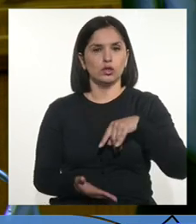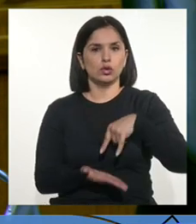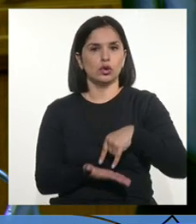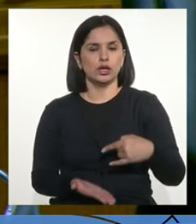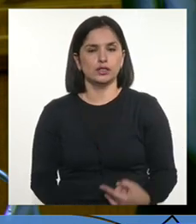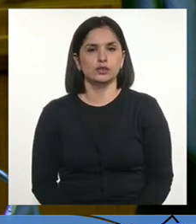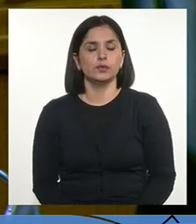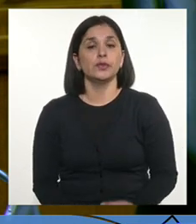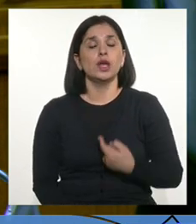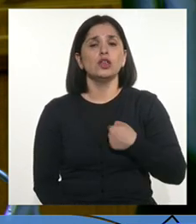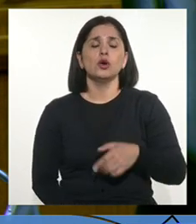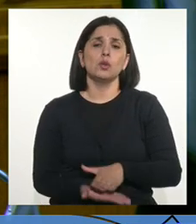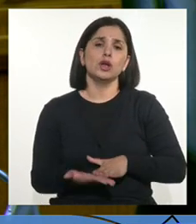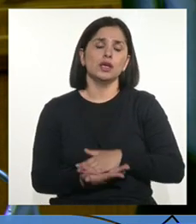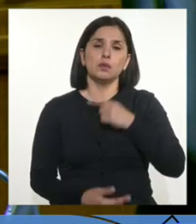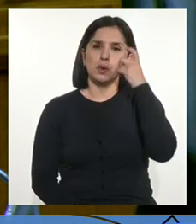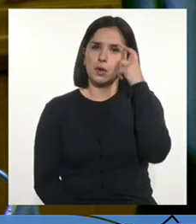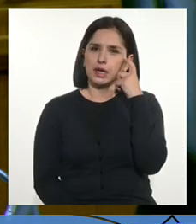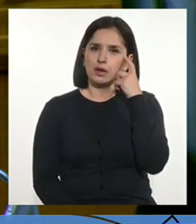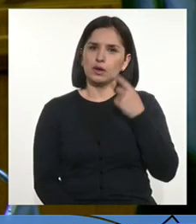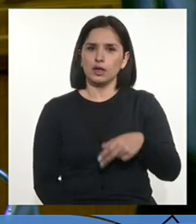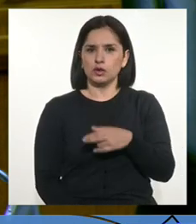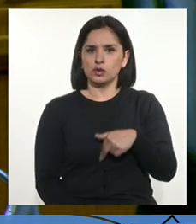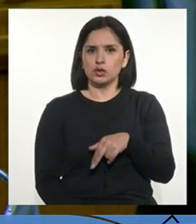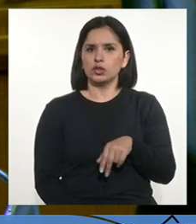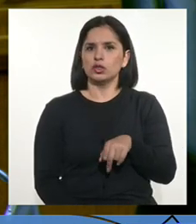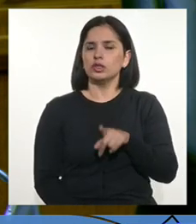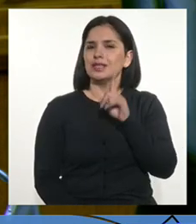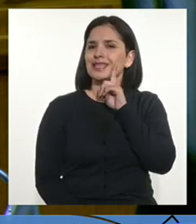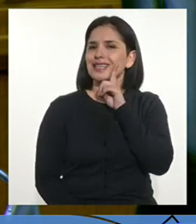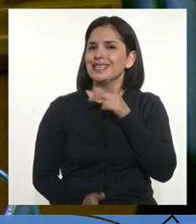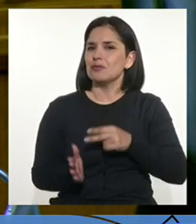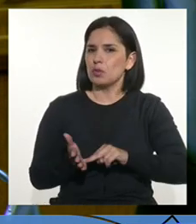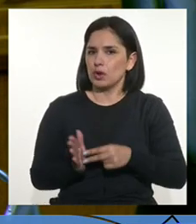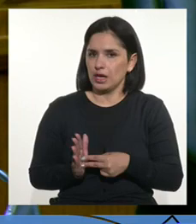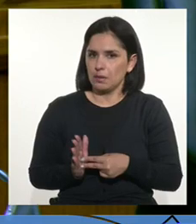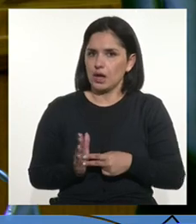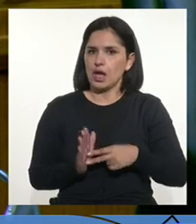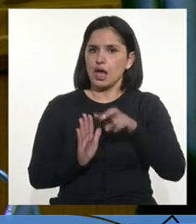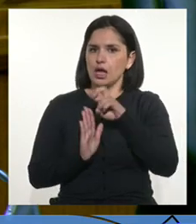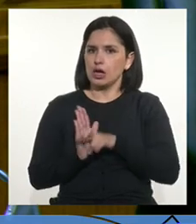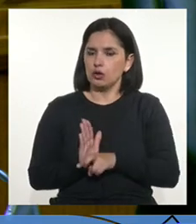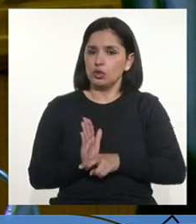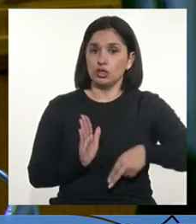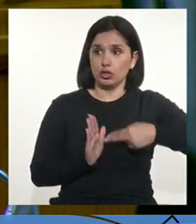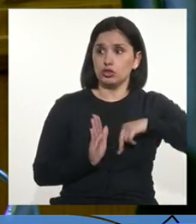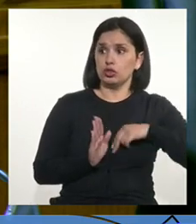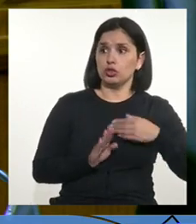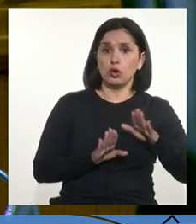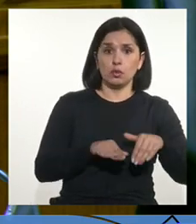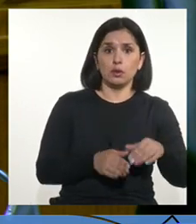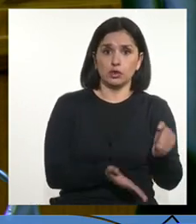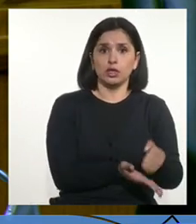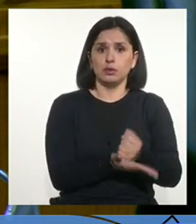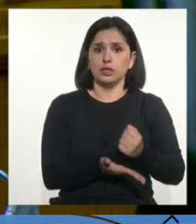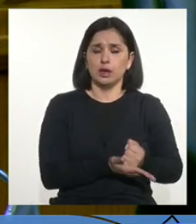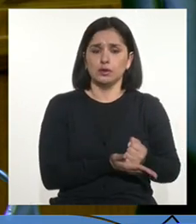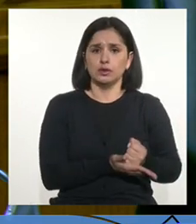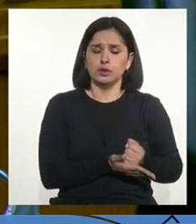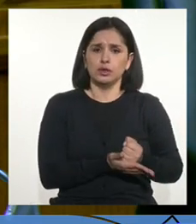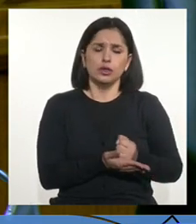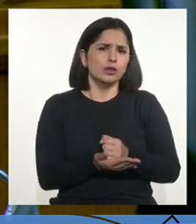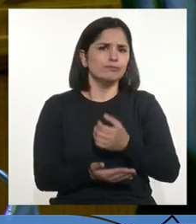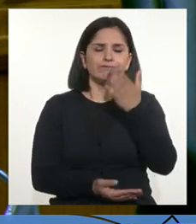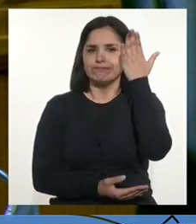yo por ejemplo creo que nosotros tenemos una problemática en torno a los proyectos que nosotros mismos estamos tramitando y que no